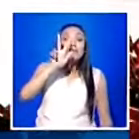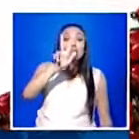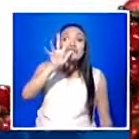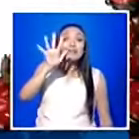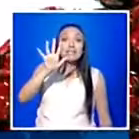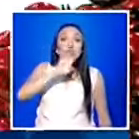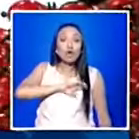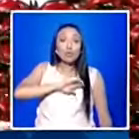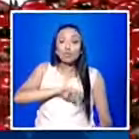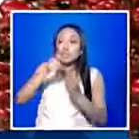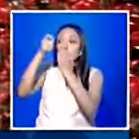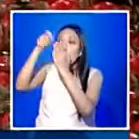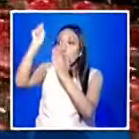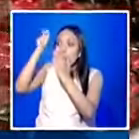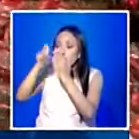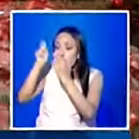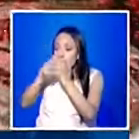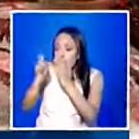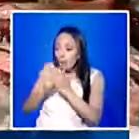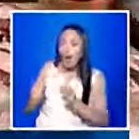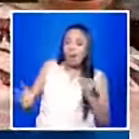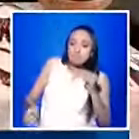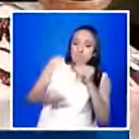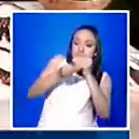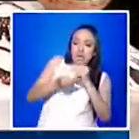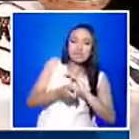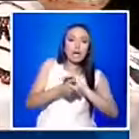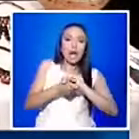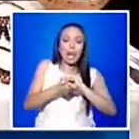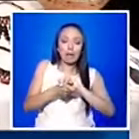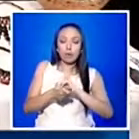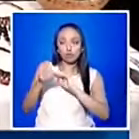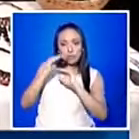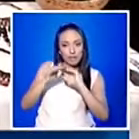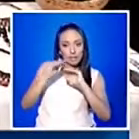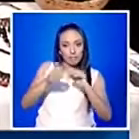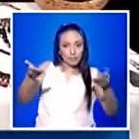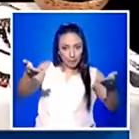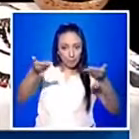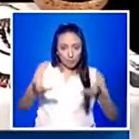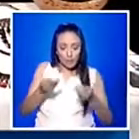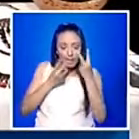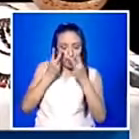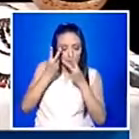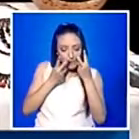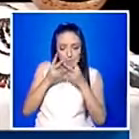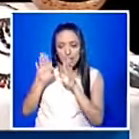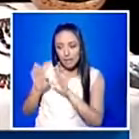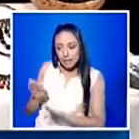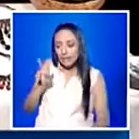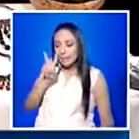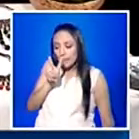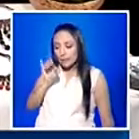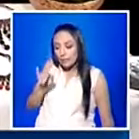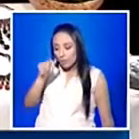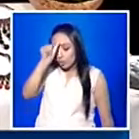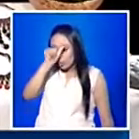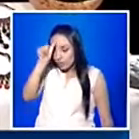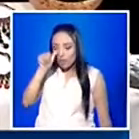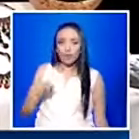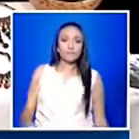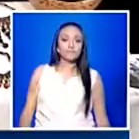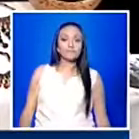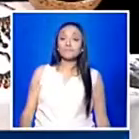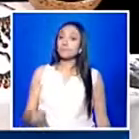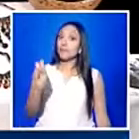han confirmado, más la región insular también. Les excelente. Invitamos que nos visiten este fin de semana en el Centro de Exposiciones Quito. Viernes,